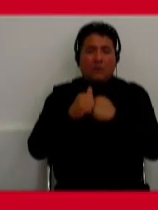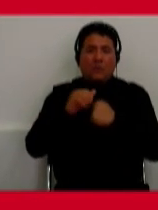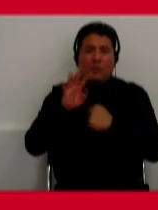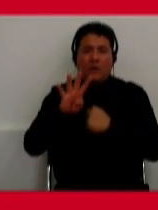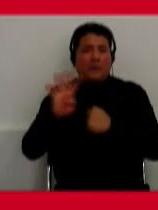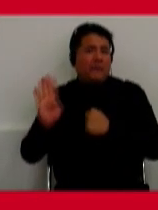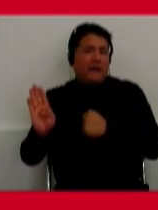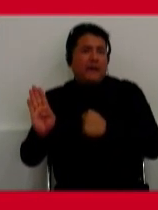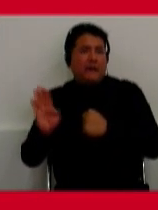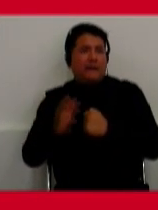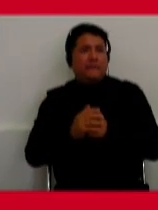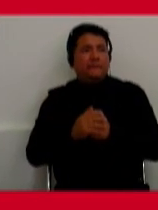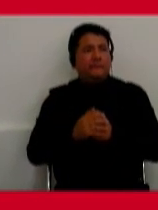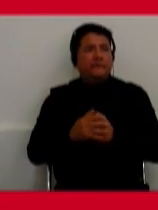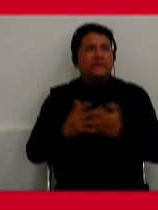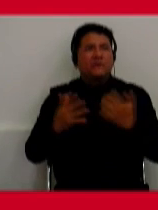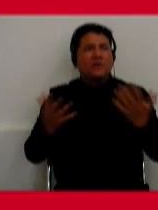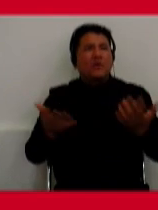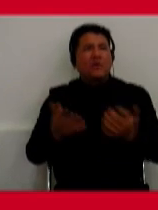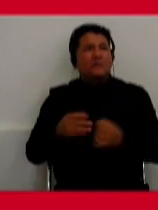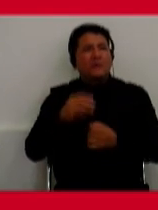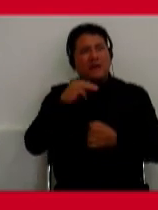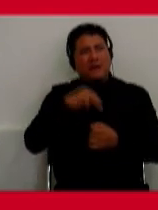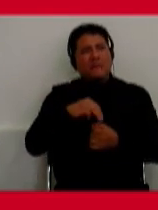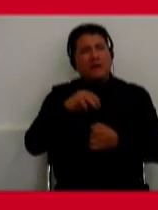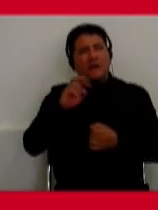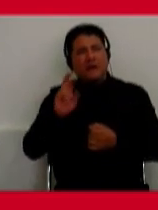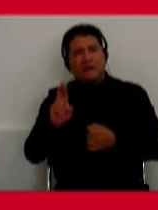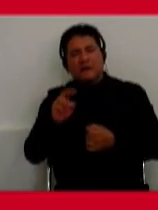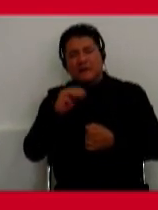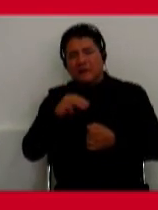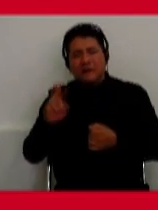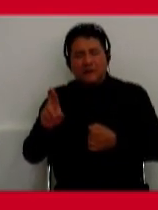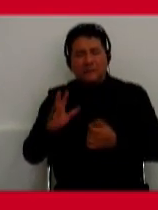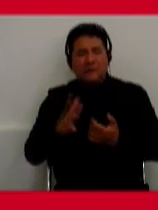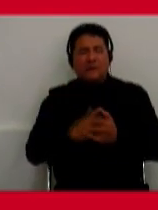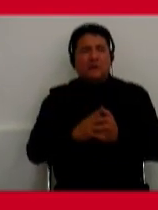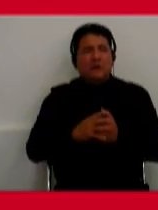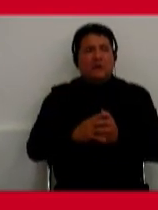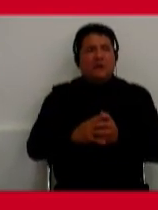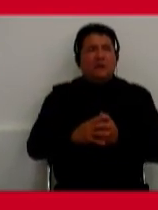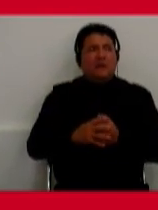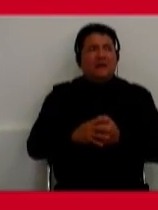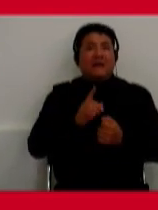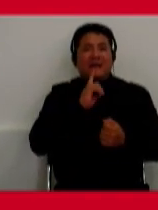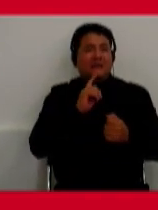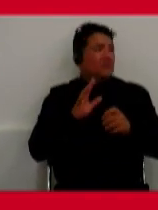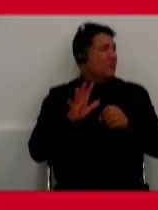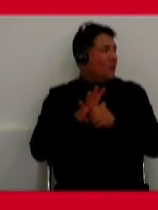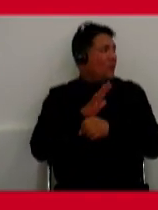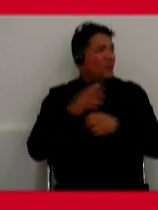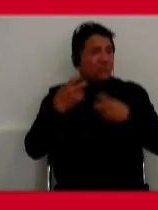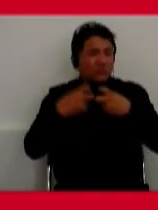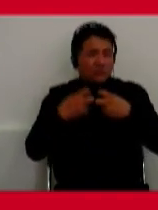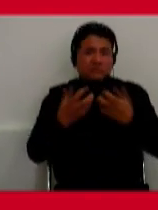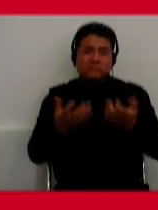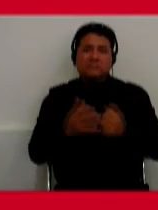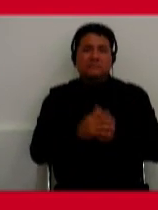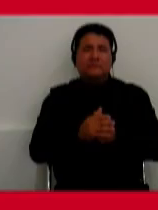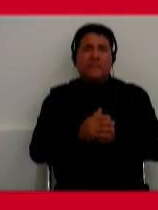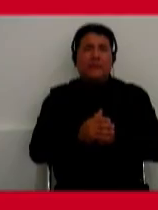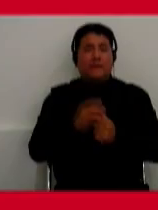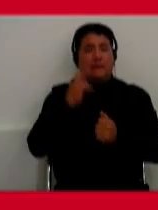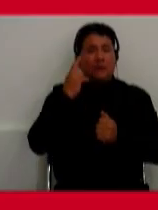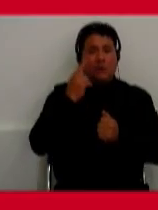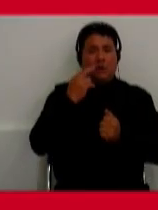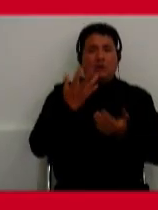estamos hablando de 31, 28, 29, ¿no? Bastante complicado. Y es por ello que nosotros